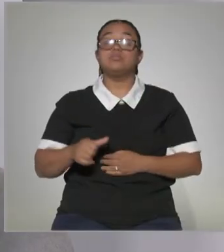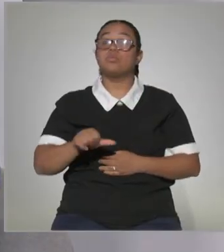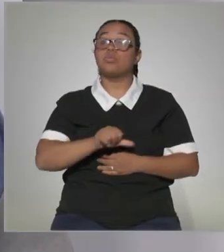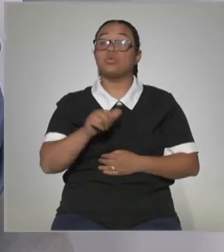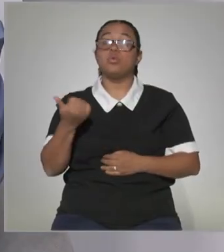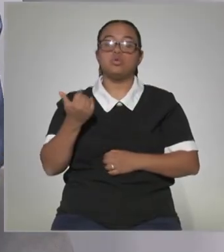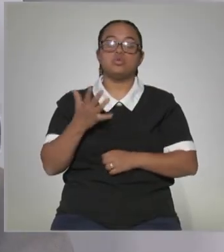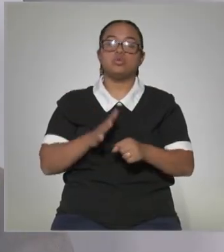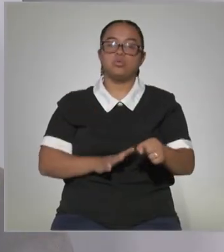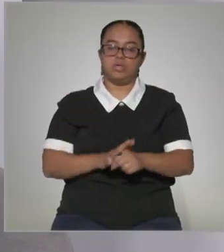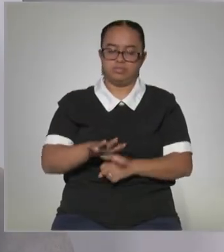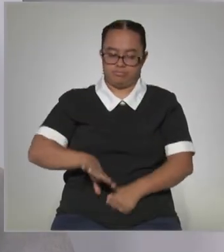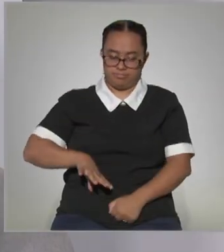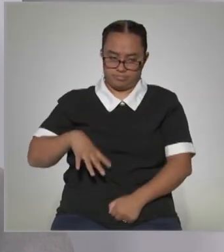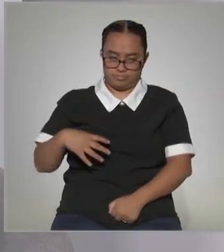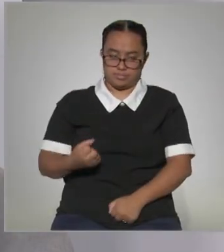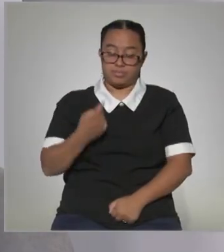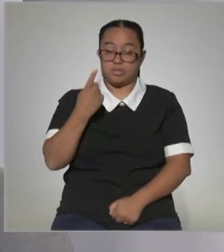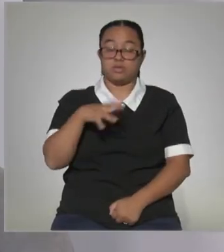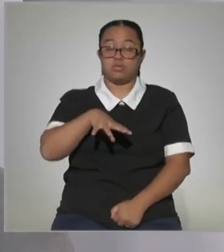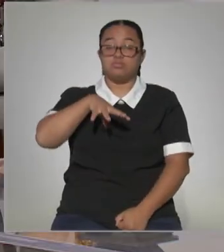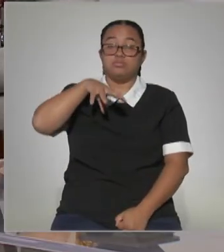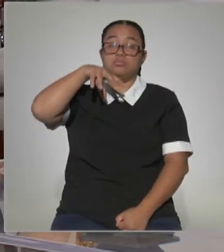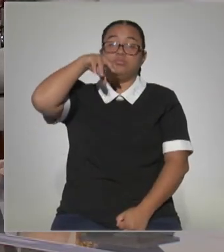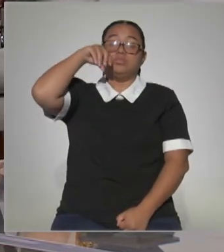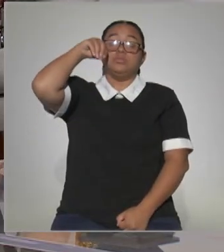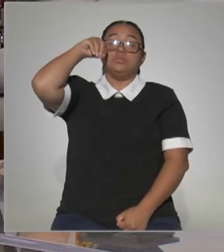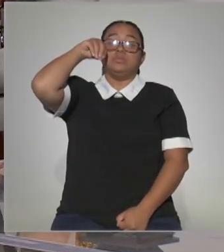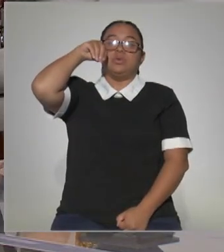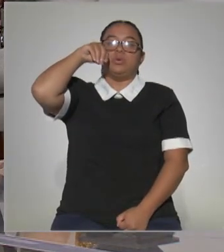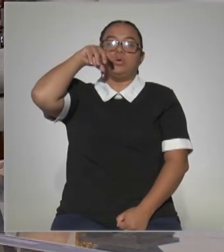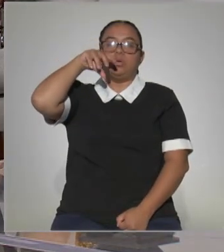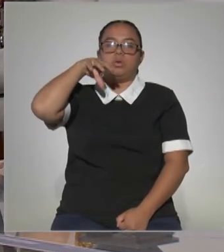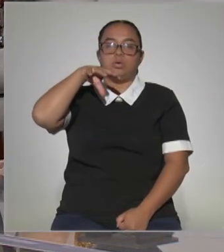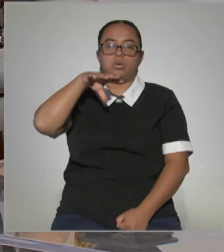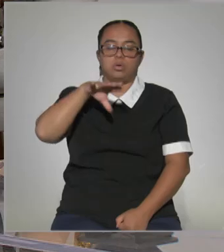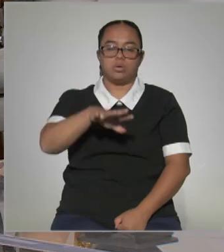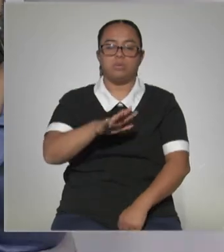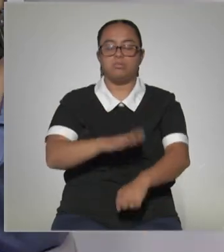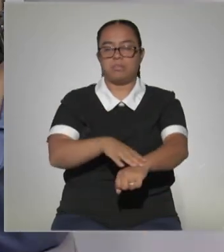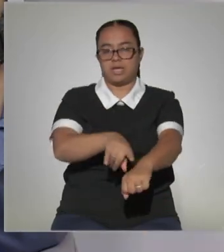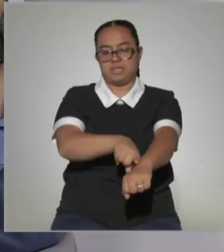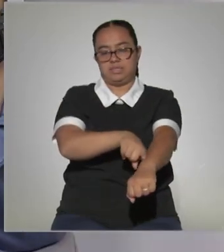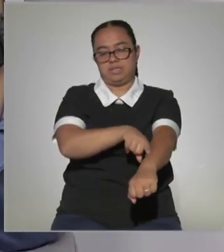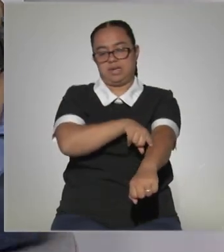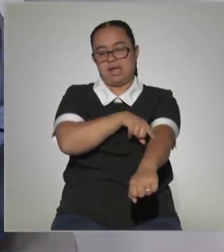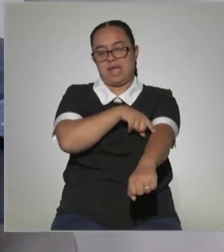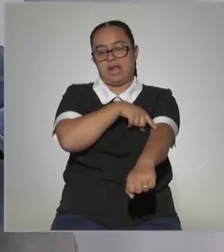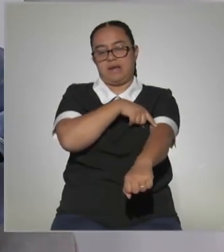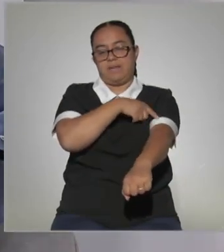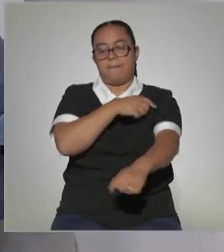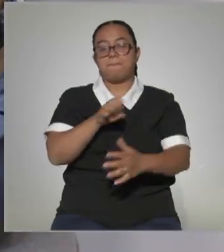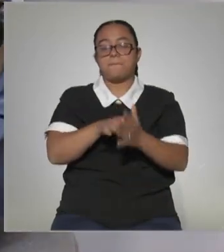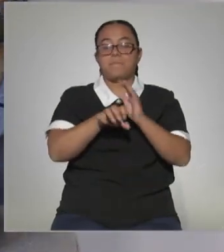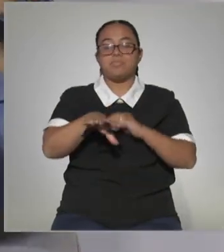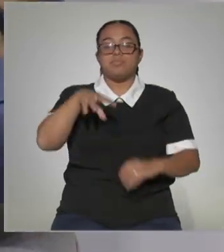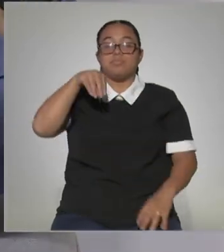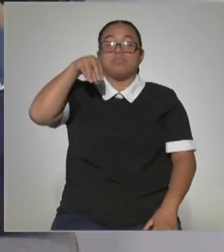intentar de que la exhalación sea más larga que la inspiración, ¿no? Si yo hago